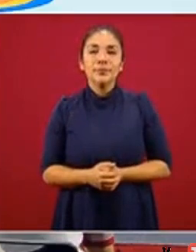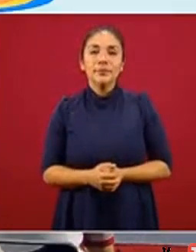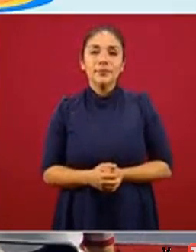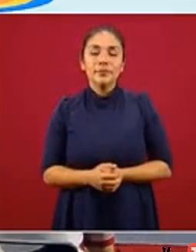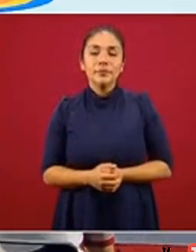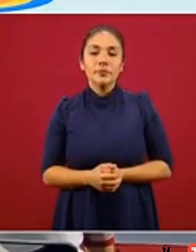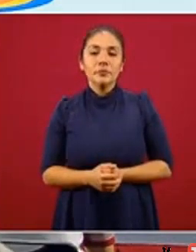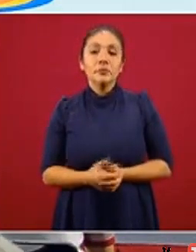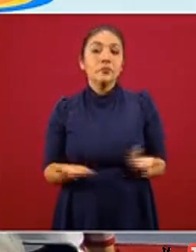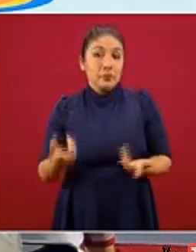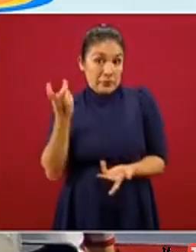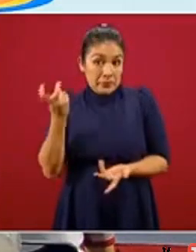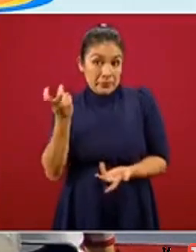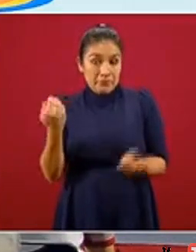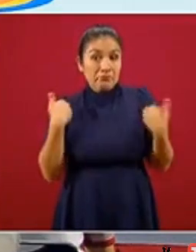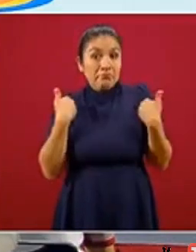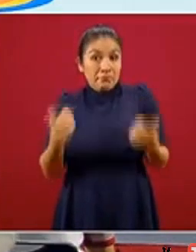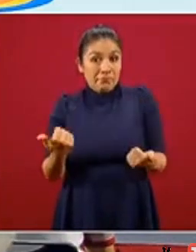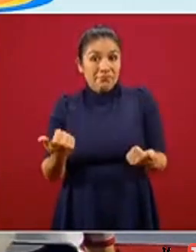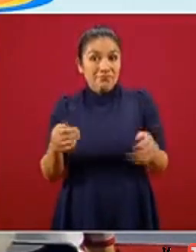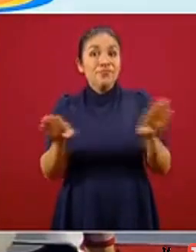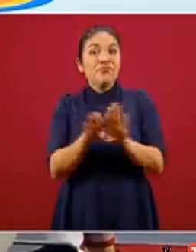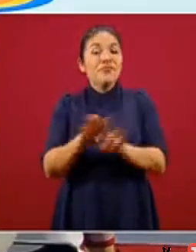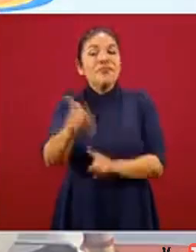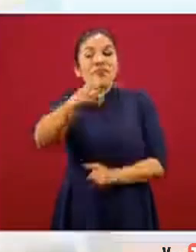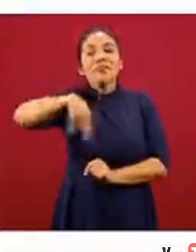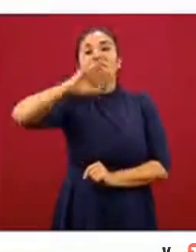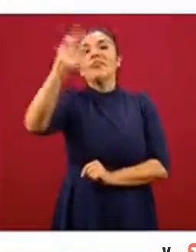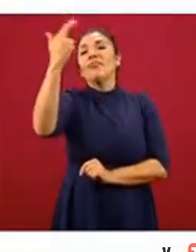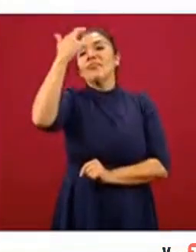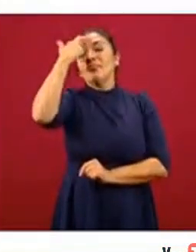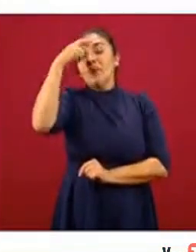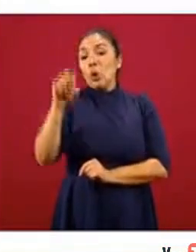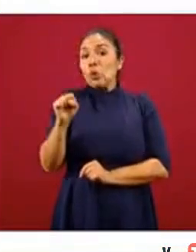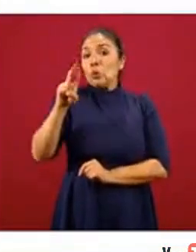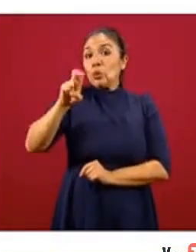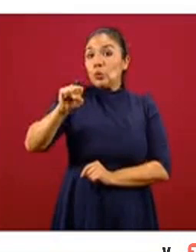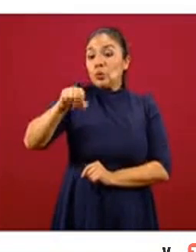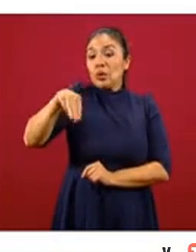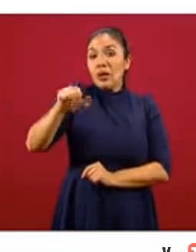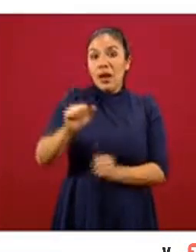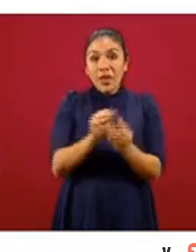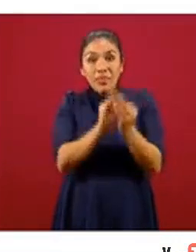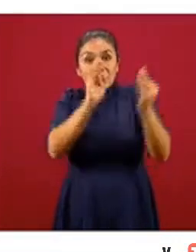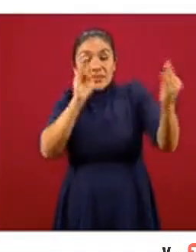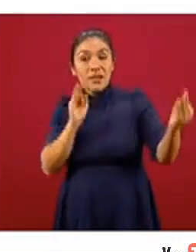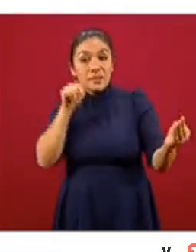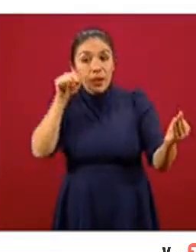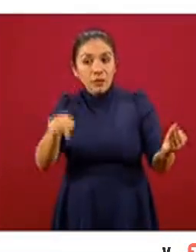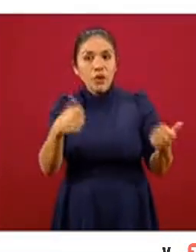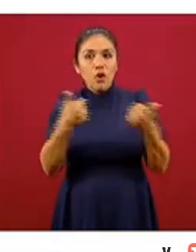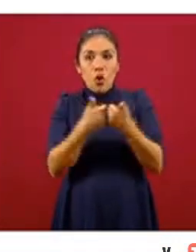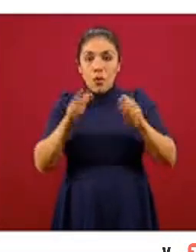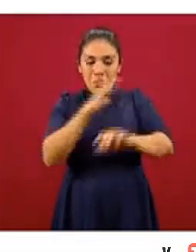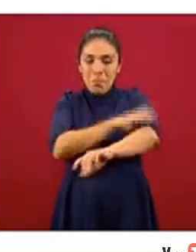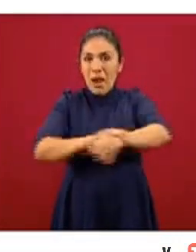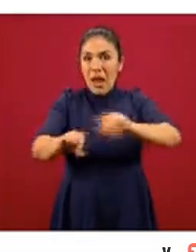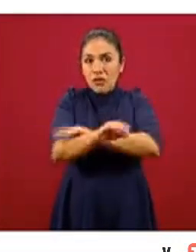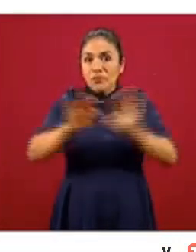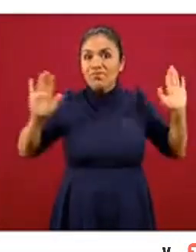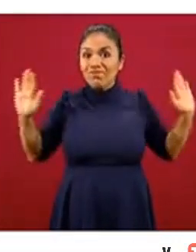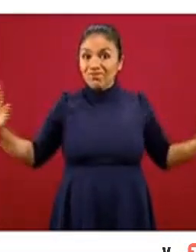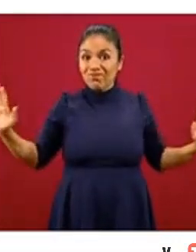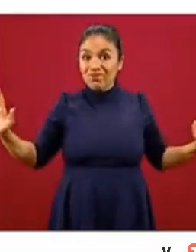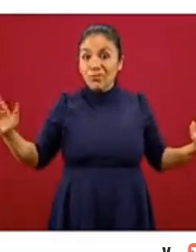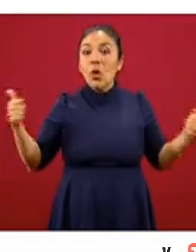Y entonces así es como recordamos que Susana Distancia, ampliando sus brazos,